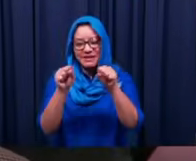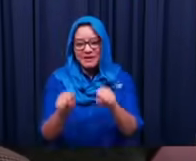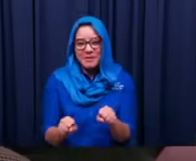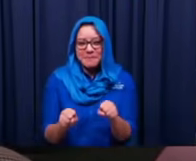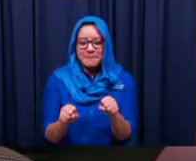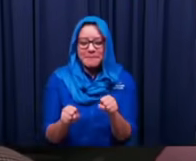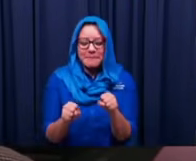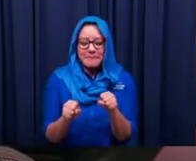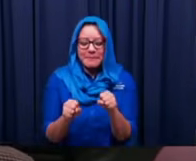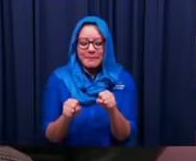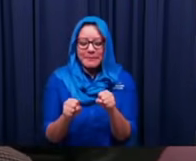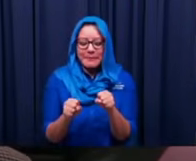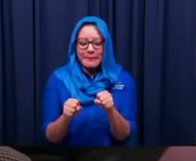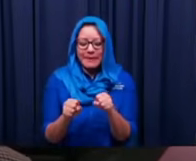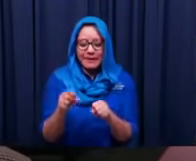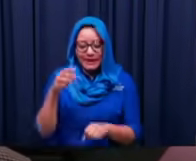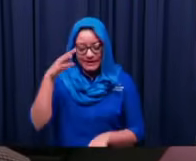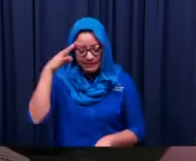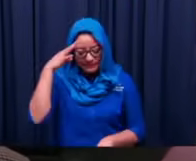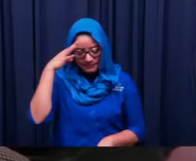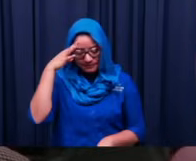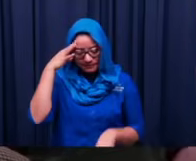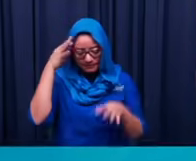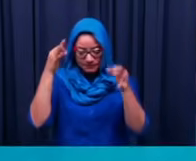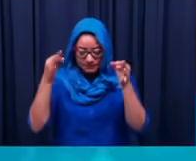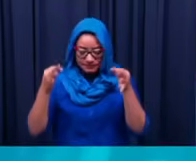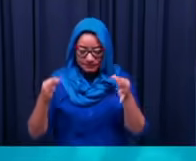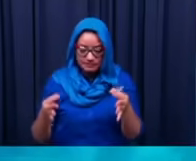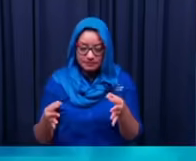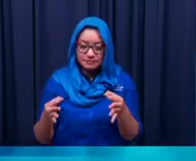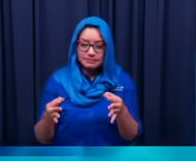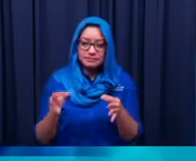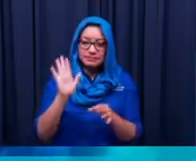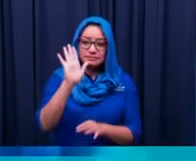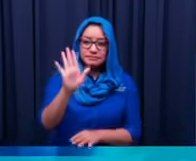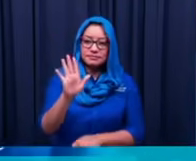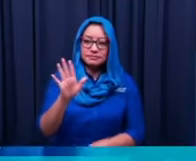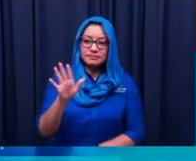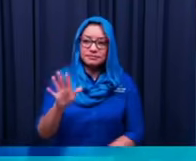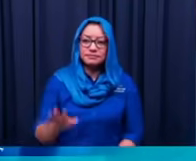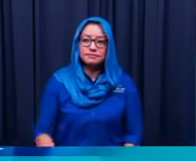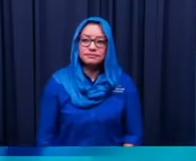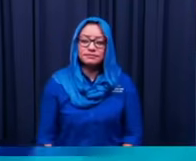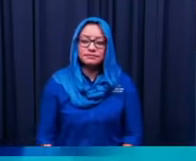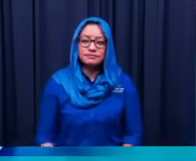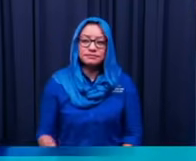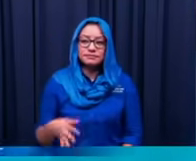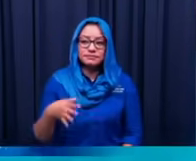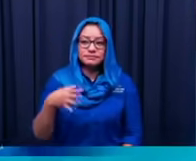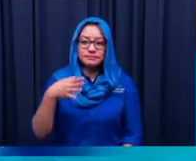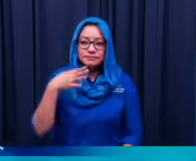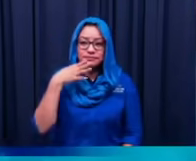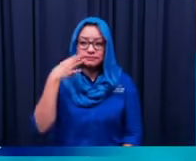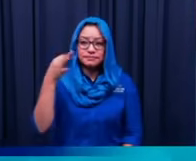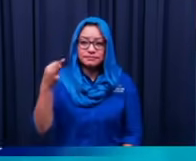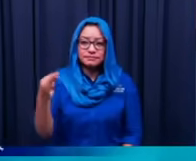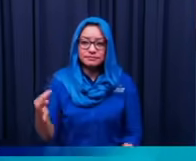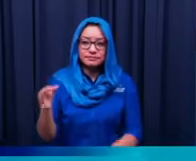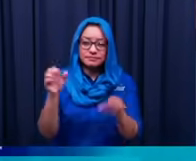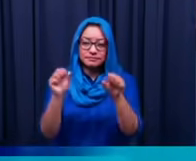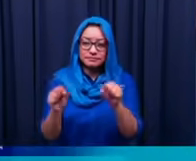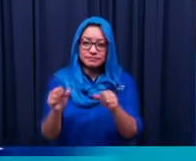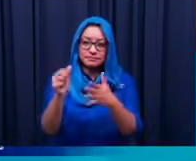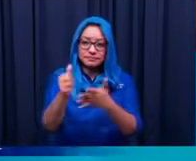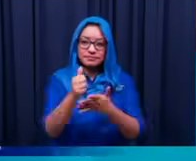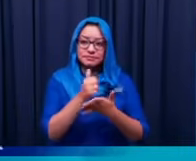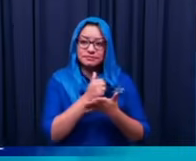hacer su decisión de fe. Oremos por mis hermanos, levante sus manos, dirígelas hacia acá, hacia ellos. Muchos jóvenes están